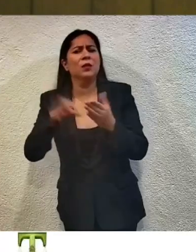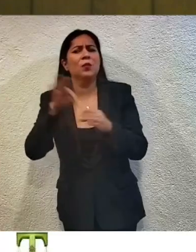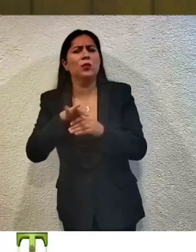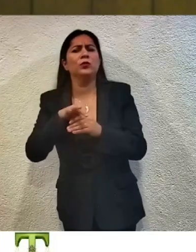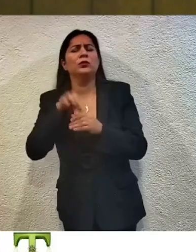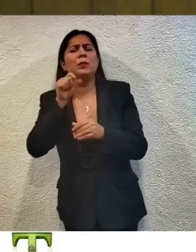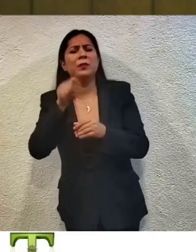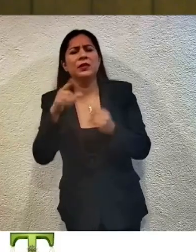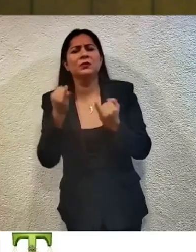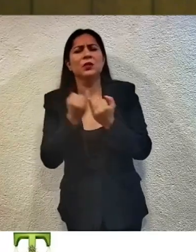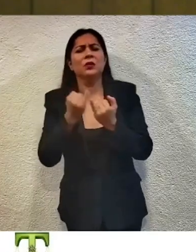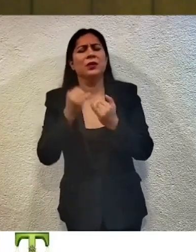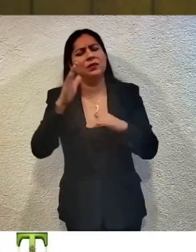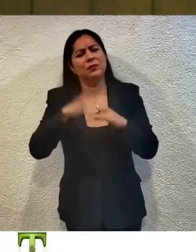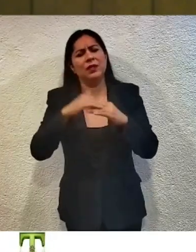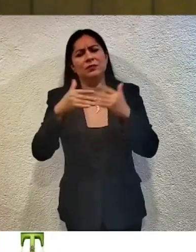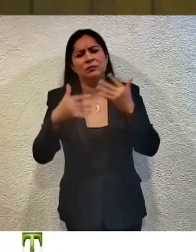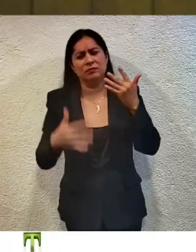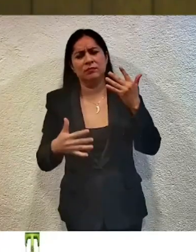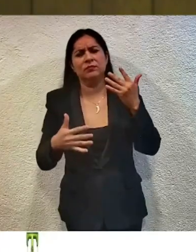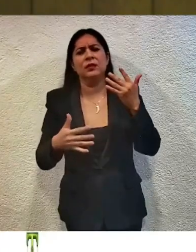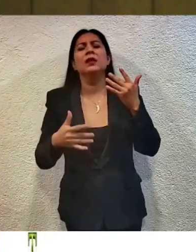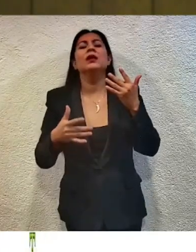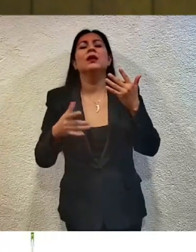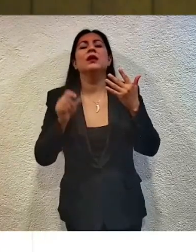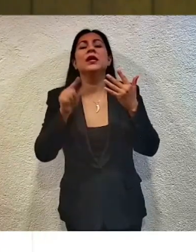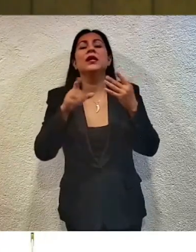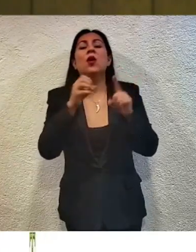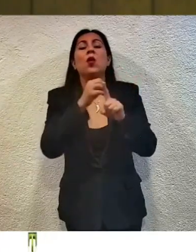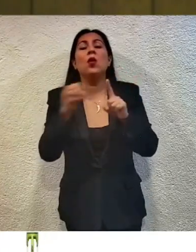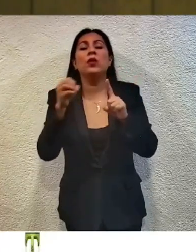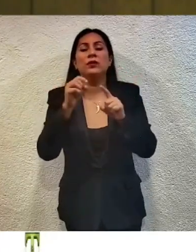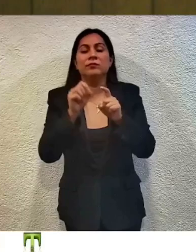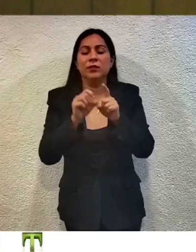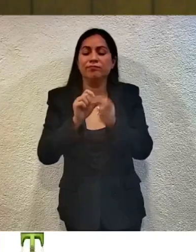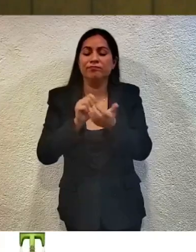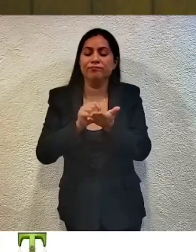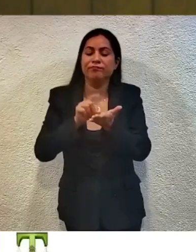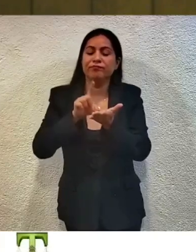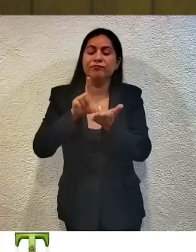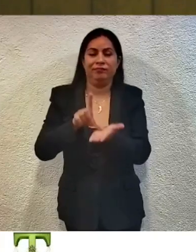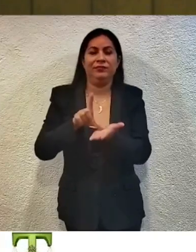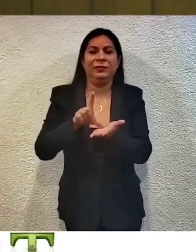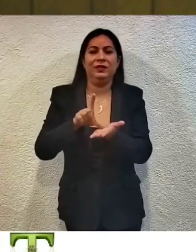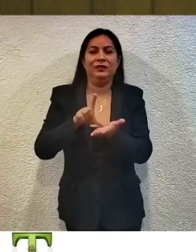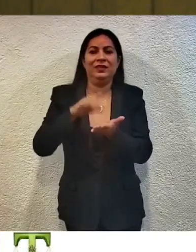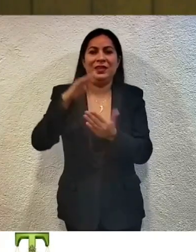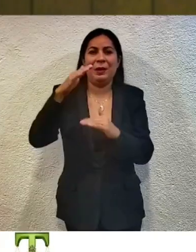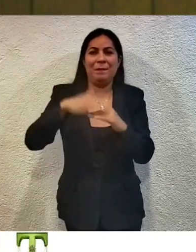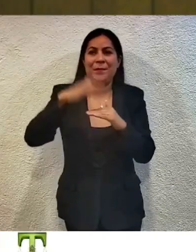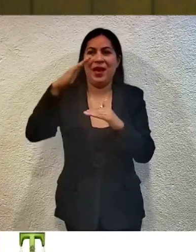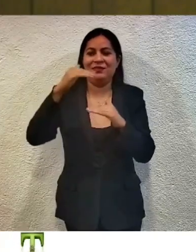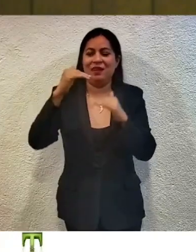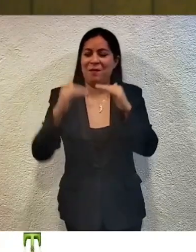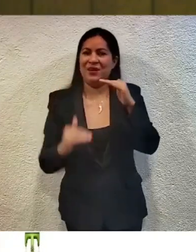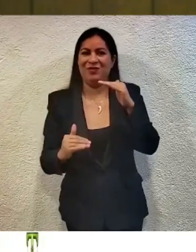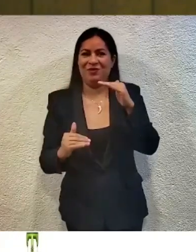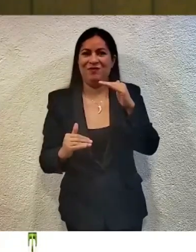así sucesivamente en orden decreciente, es decir, de mayor a menor